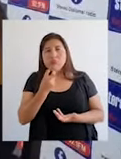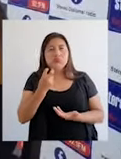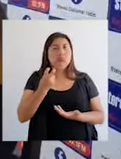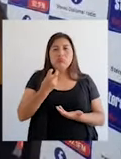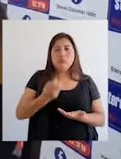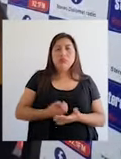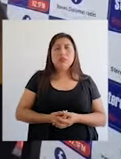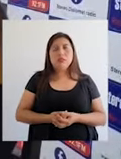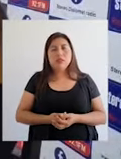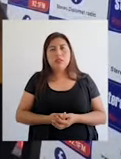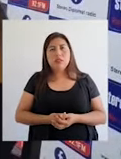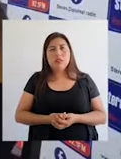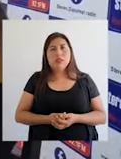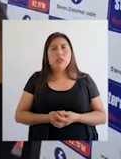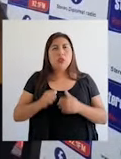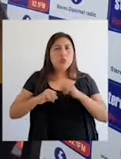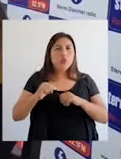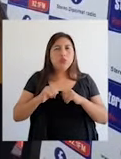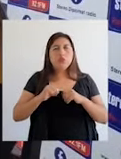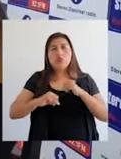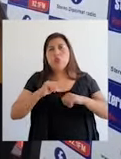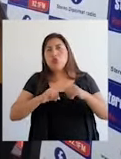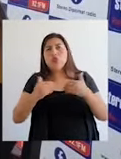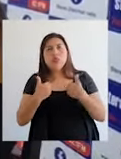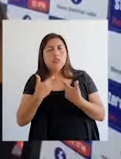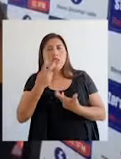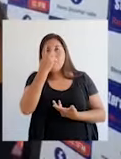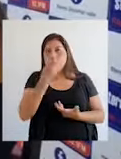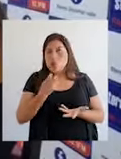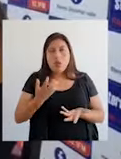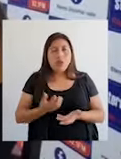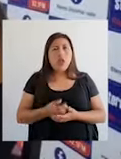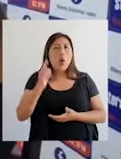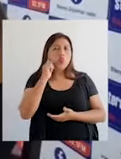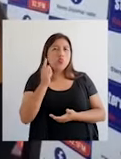o sea, sufre de problema audiovisual,